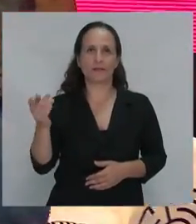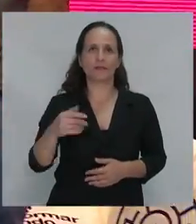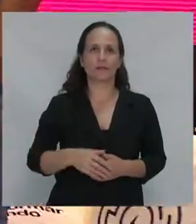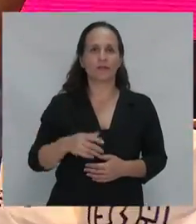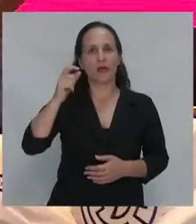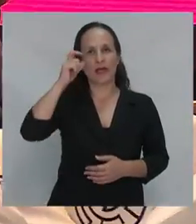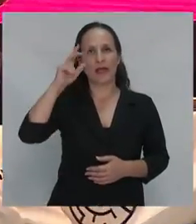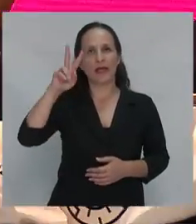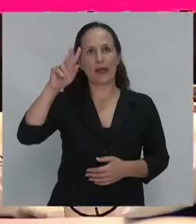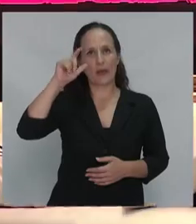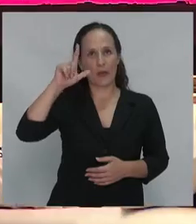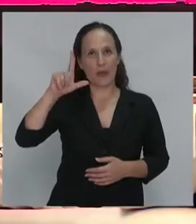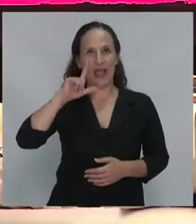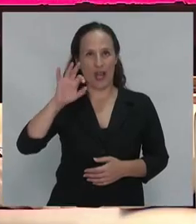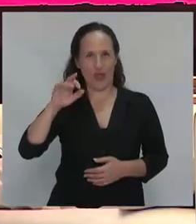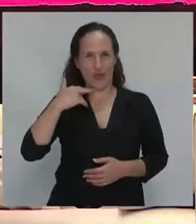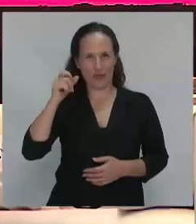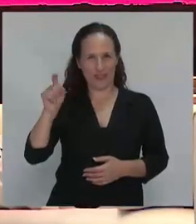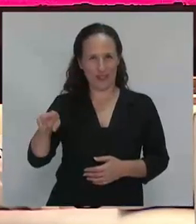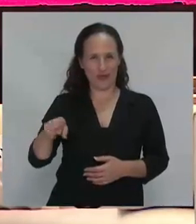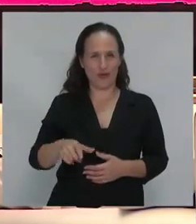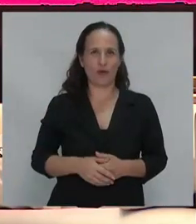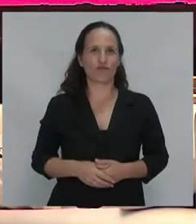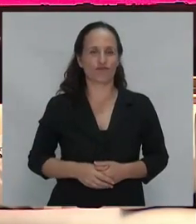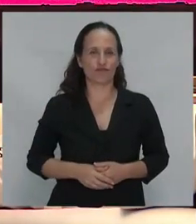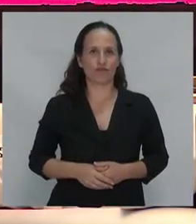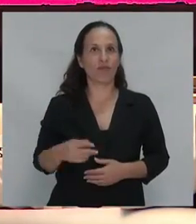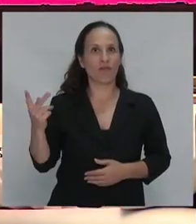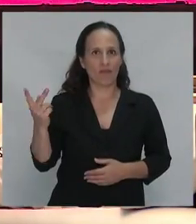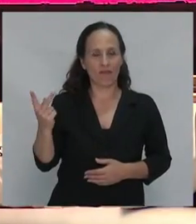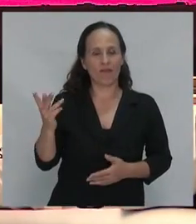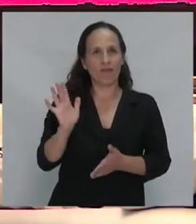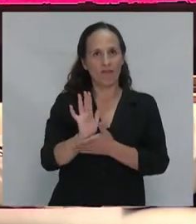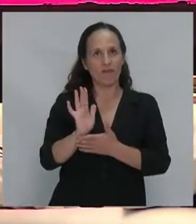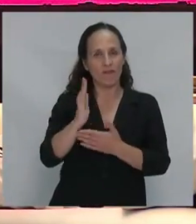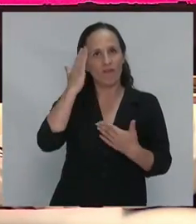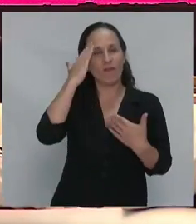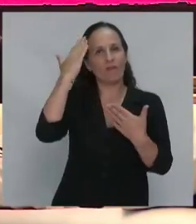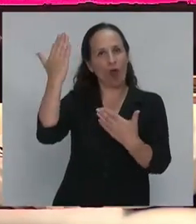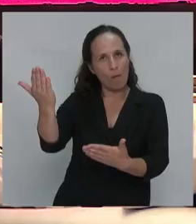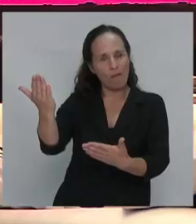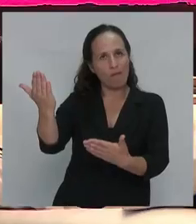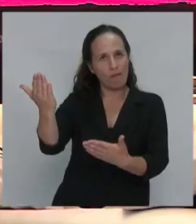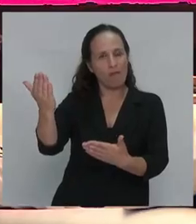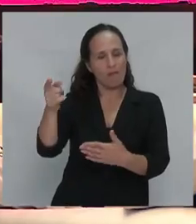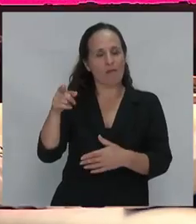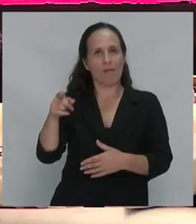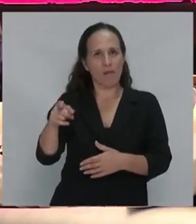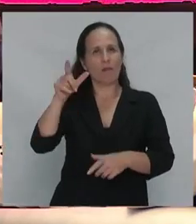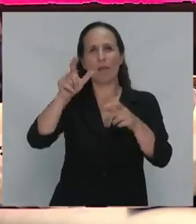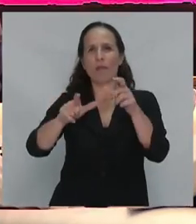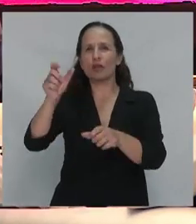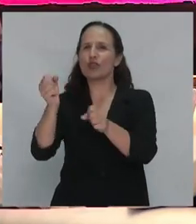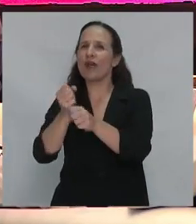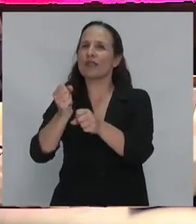evelio su hijo con ellos queremos homenajear a todas a todos los trabajadores